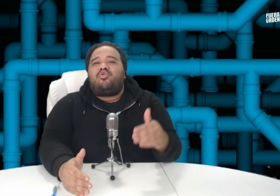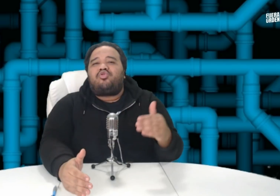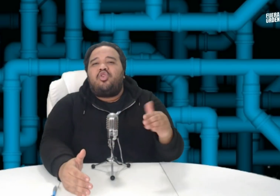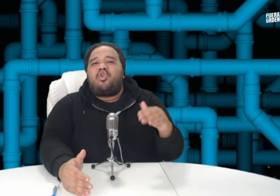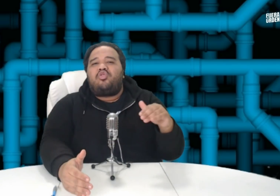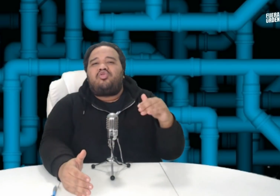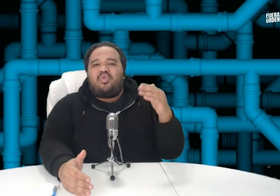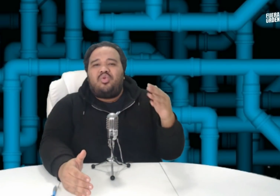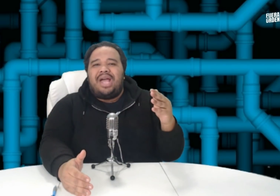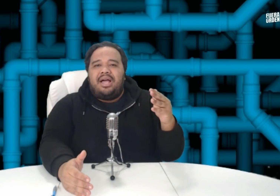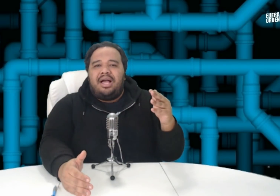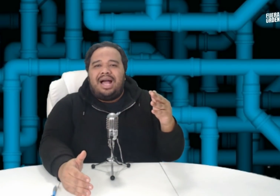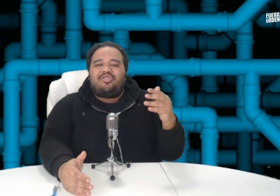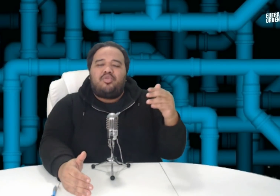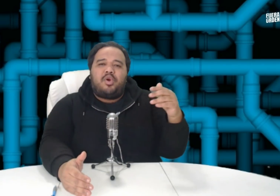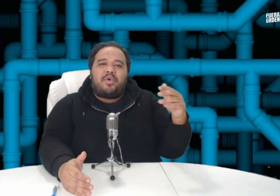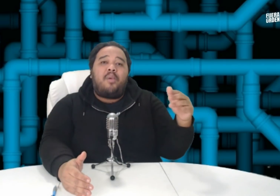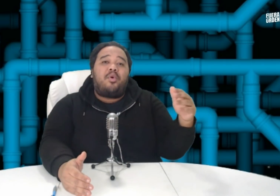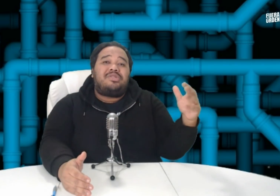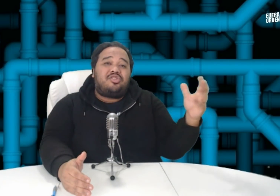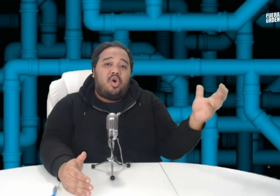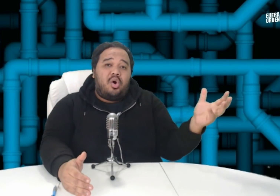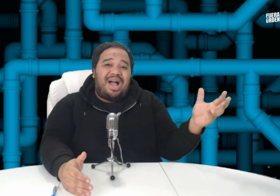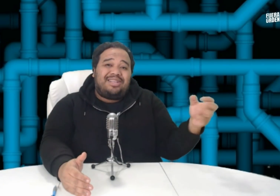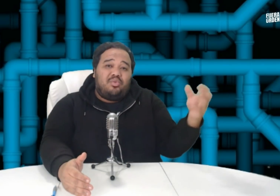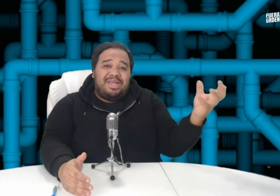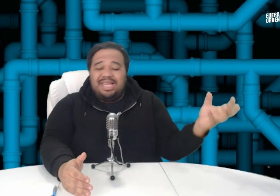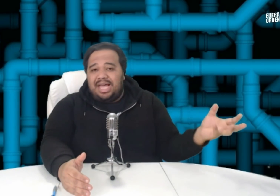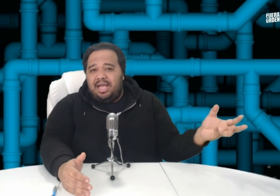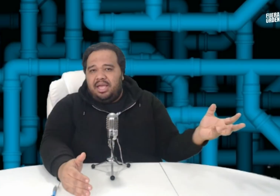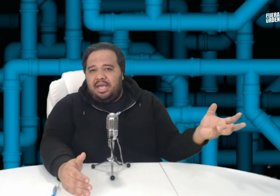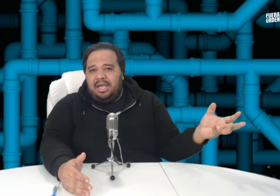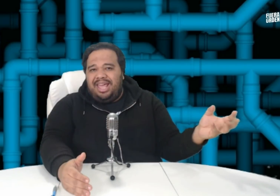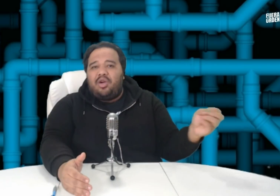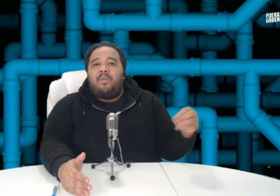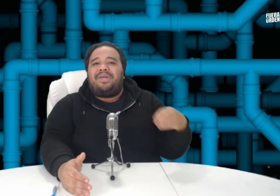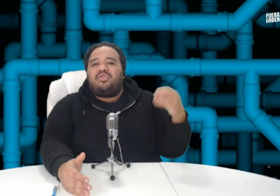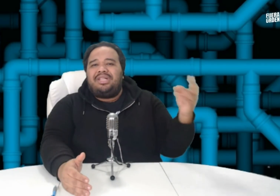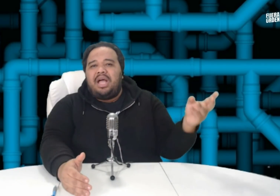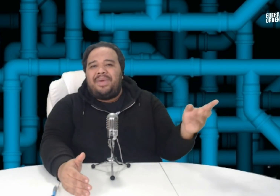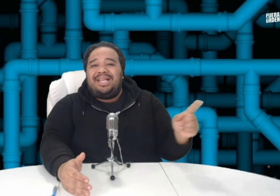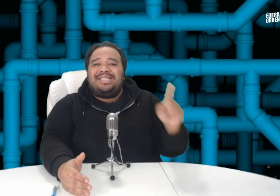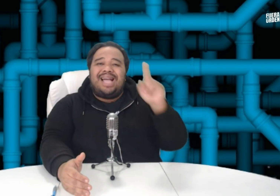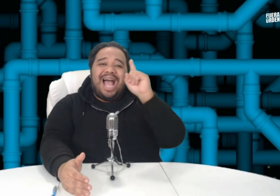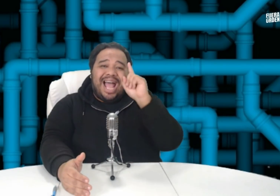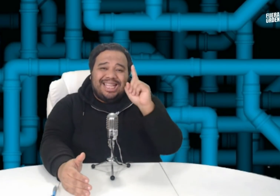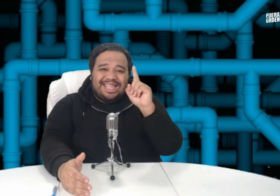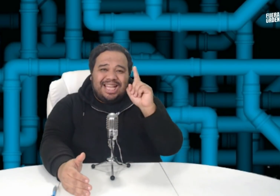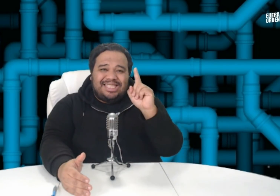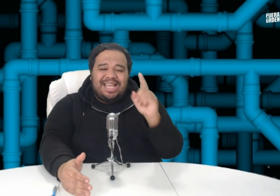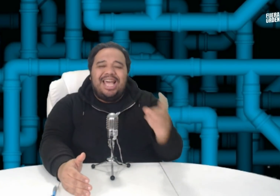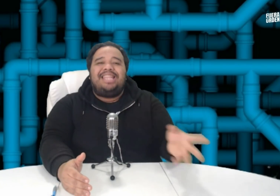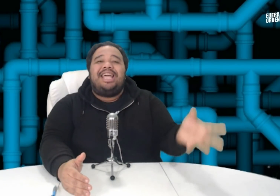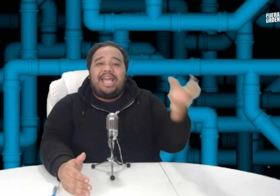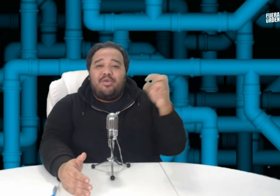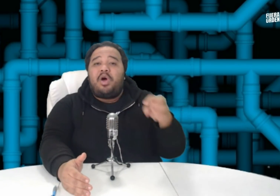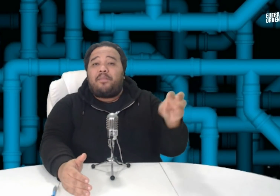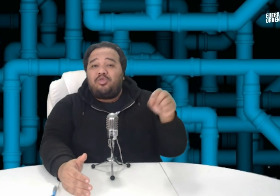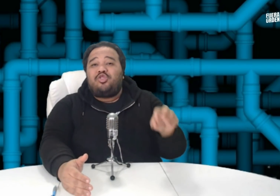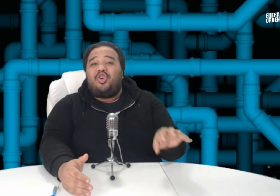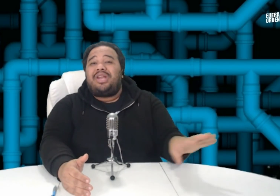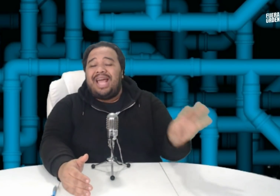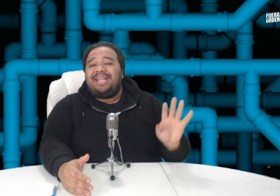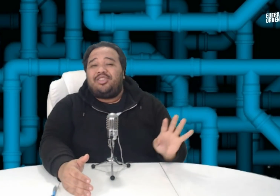la revolución construya a su propia oposición, a su medida, que cumpla sus dictámenes antes de que